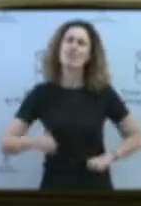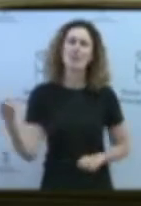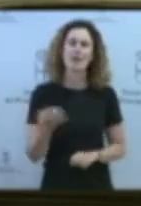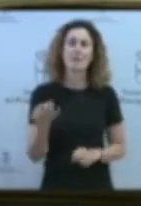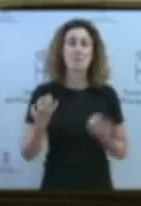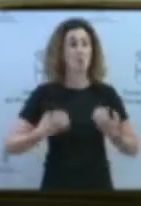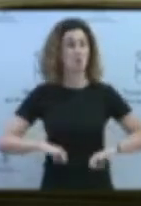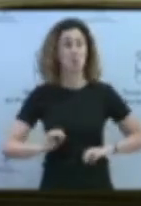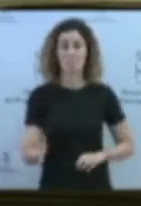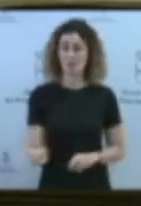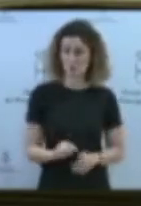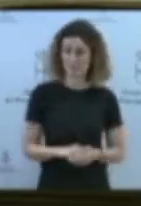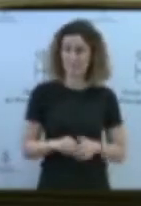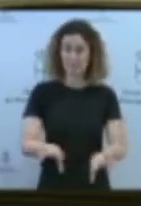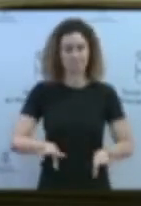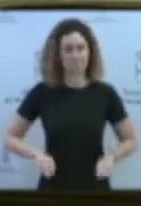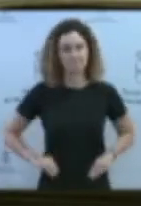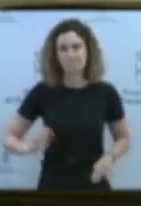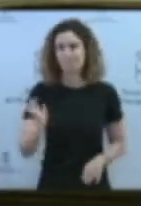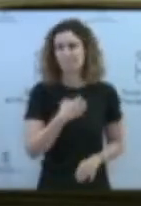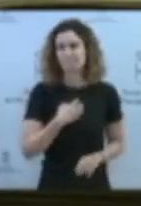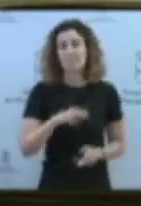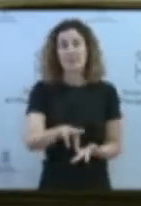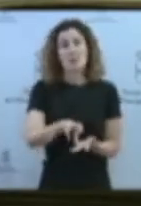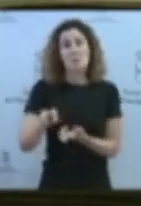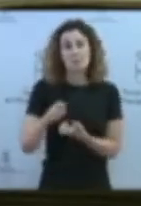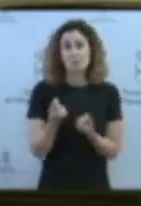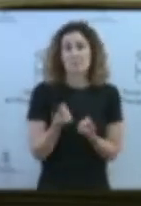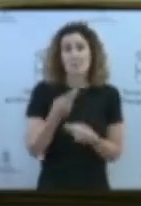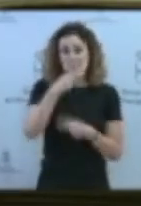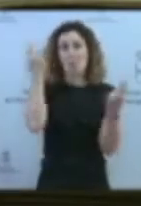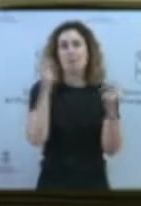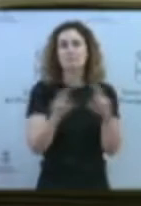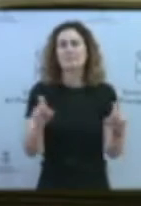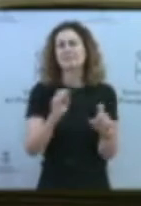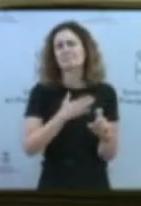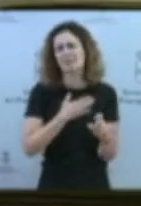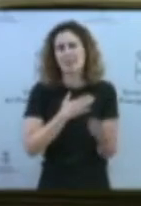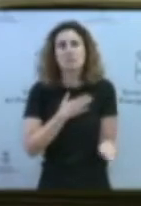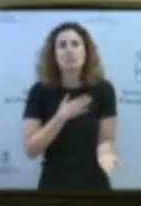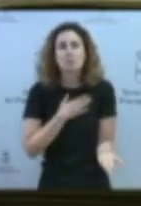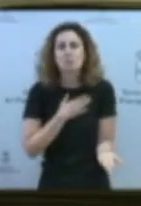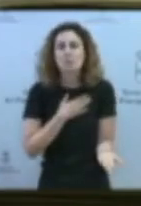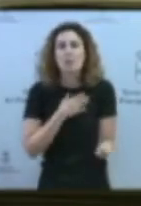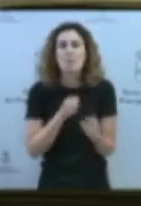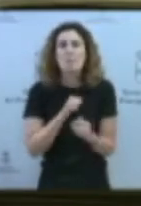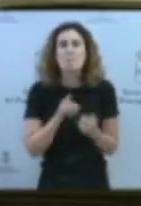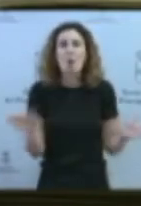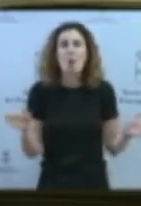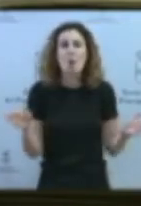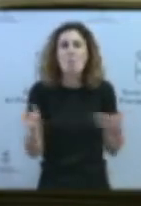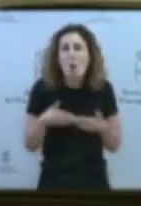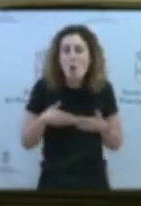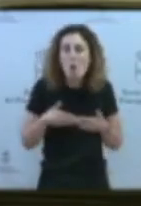impuestos y con el dinero público las empresas privadas estén decidiendo qué se abre o qué no se abre, qué líneas se mantienen o qué líneas se